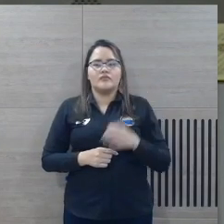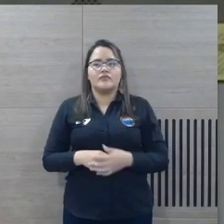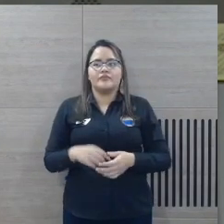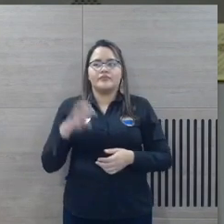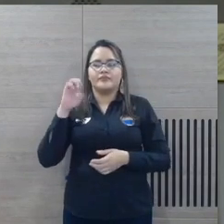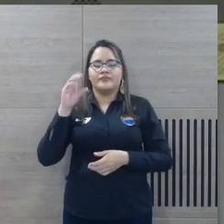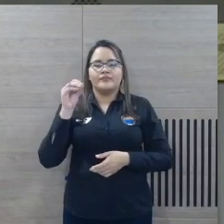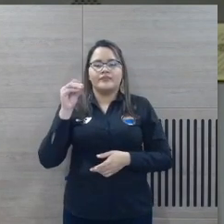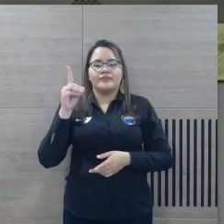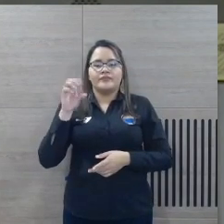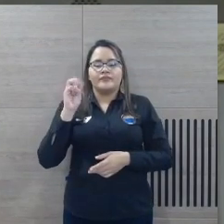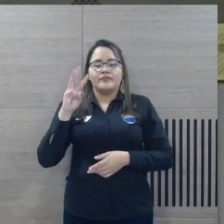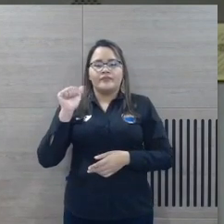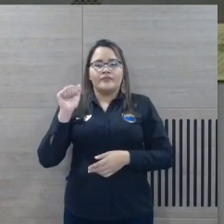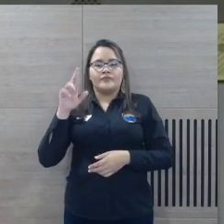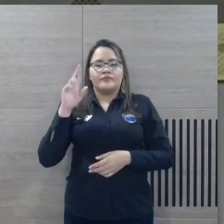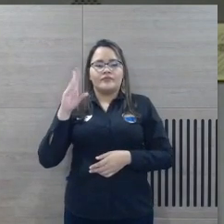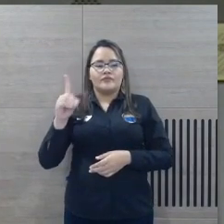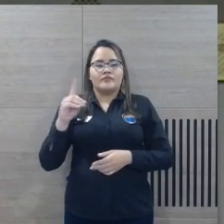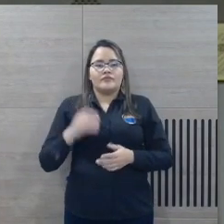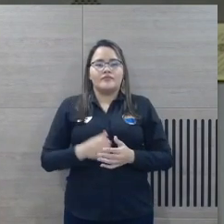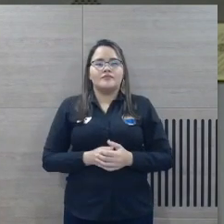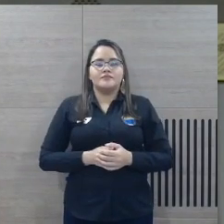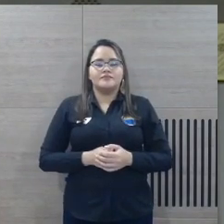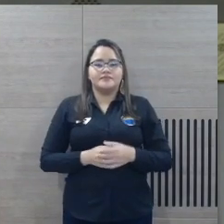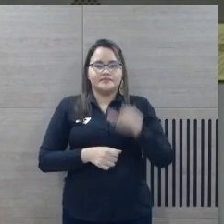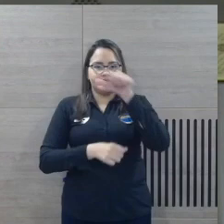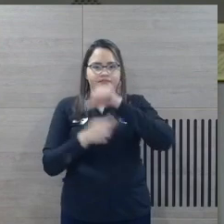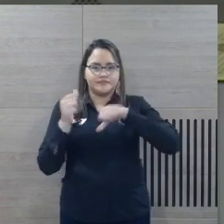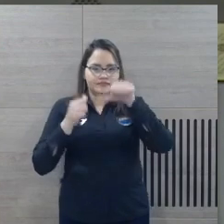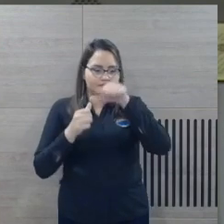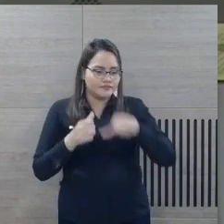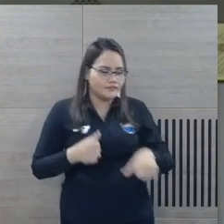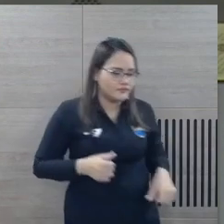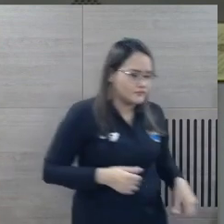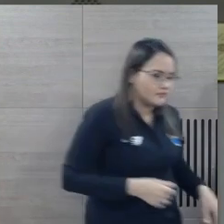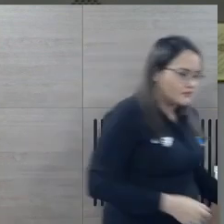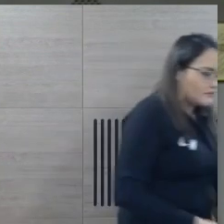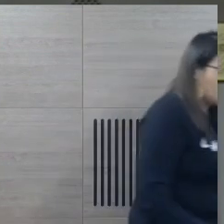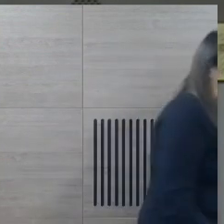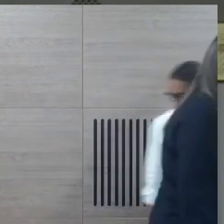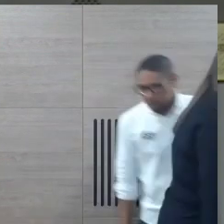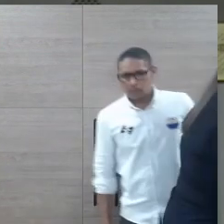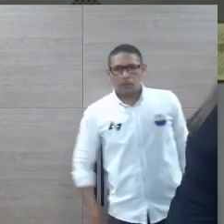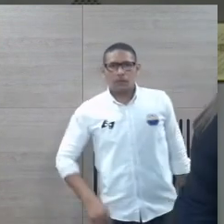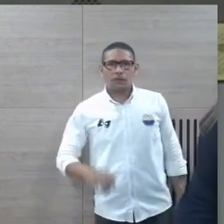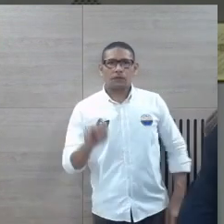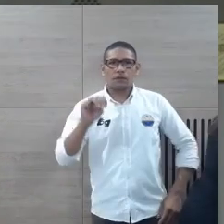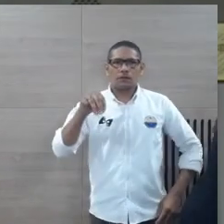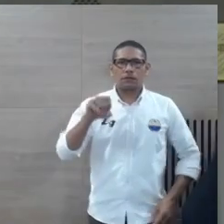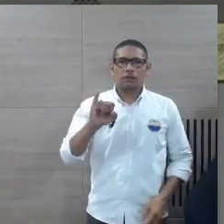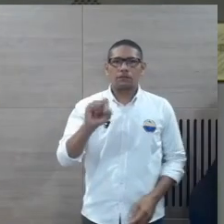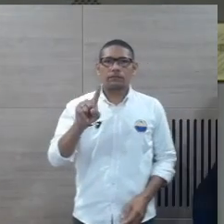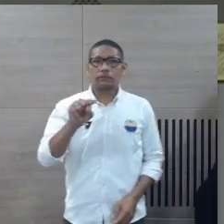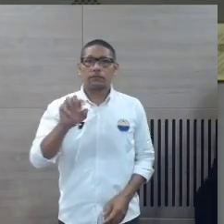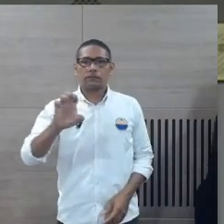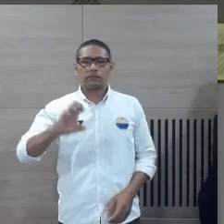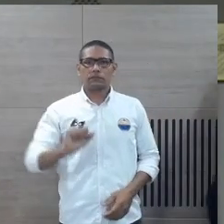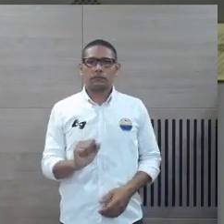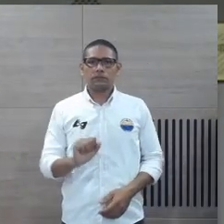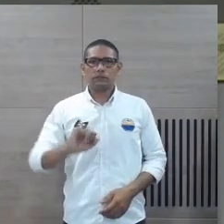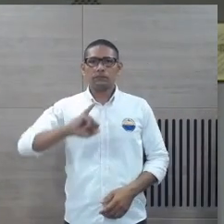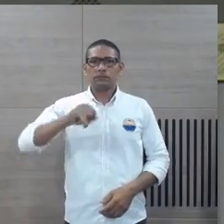Laura Marcela Noriega Torres. Moisés Camilo Posada Villalba. Gisandri Melisa Rodríguez Vargas. Valentina